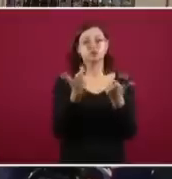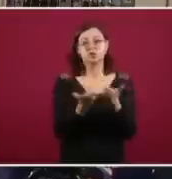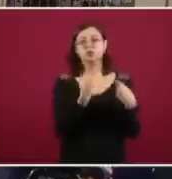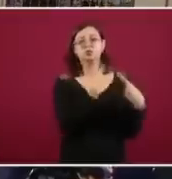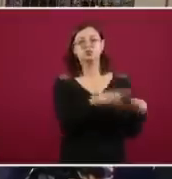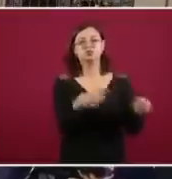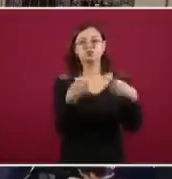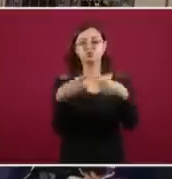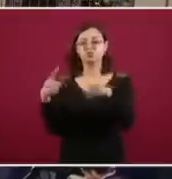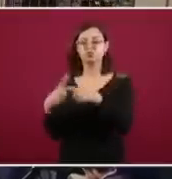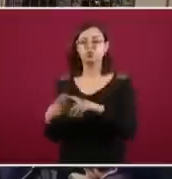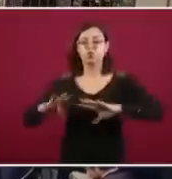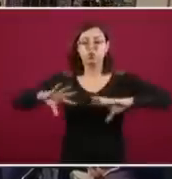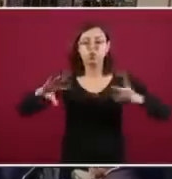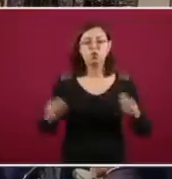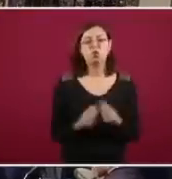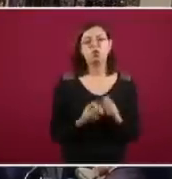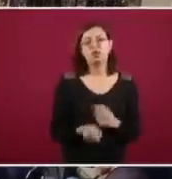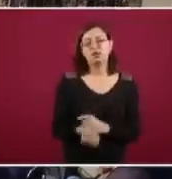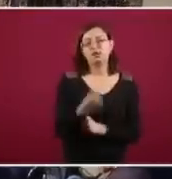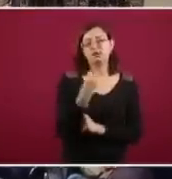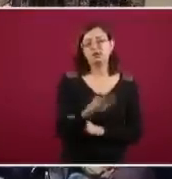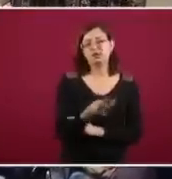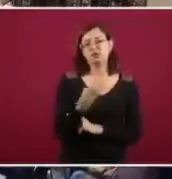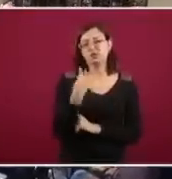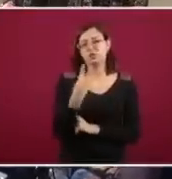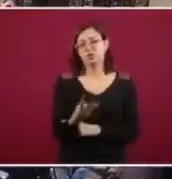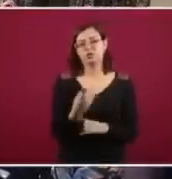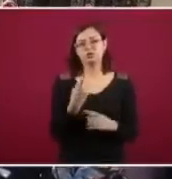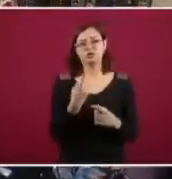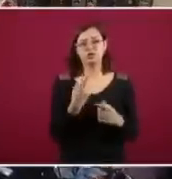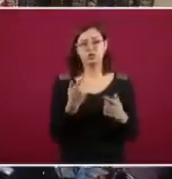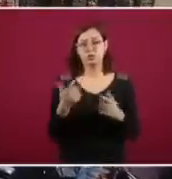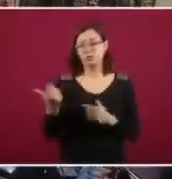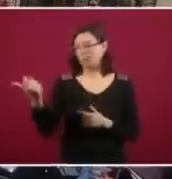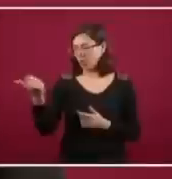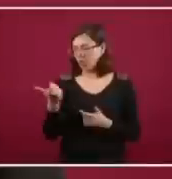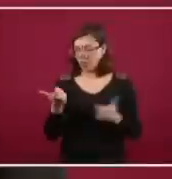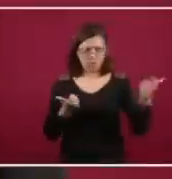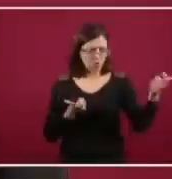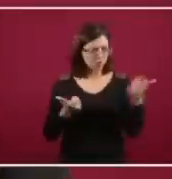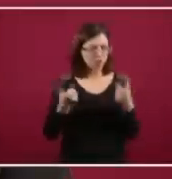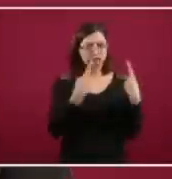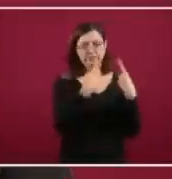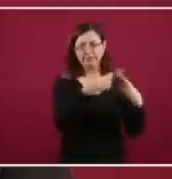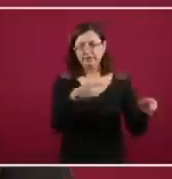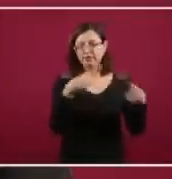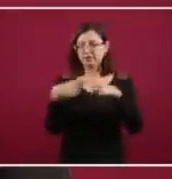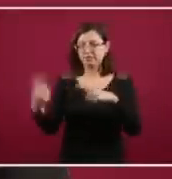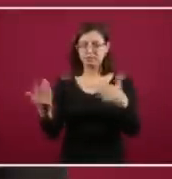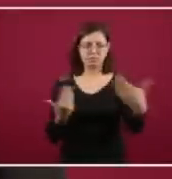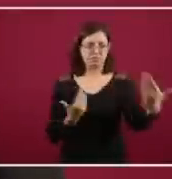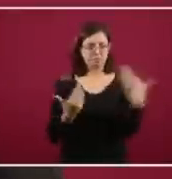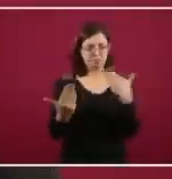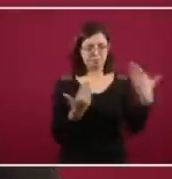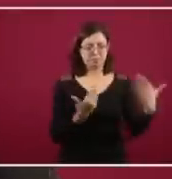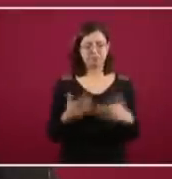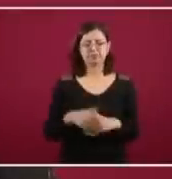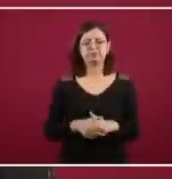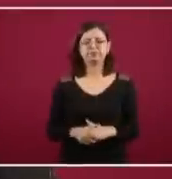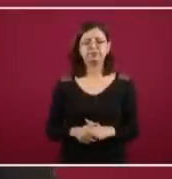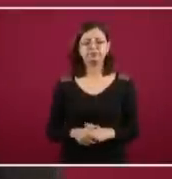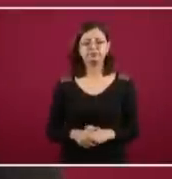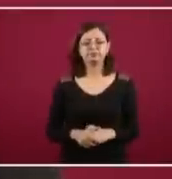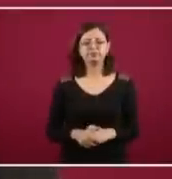lo que nos da un promedio de 3 a 4 diferentes precios de establecimientos distintos para estos